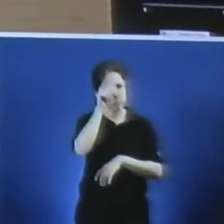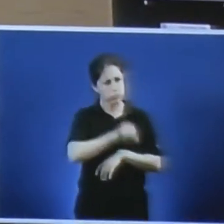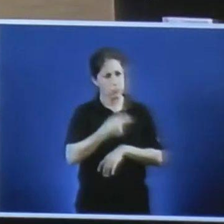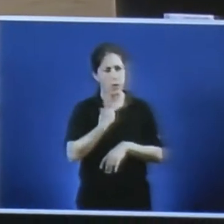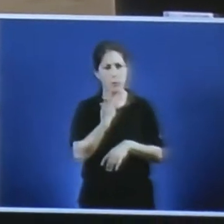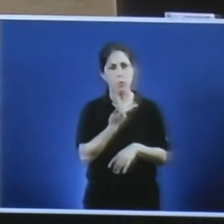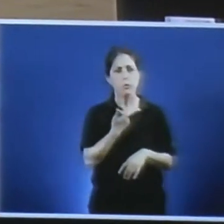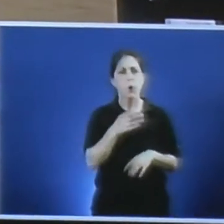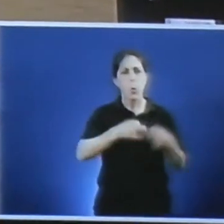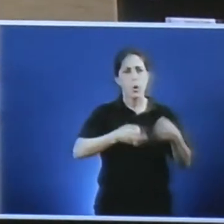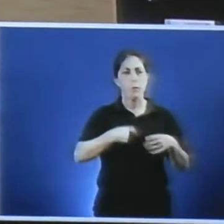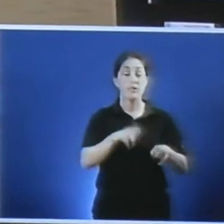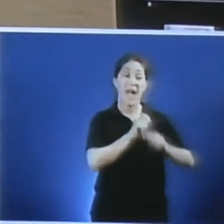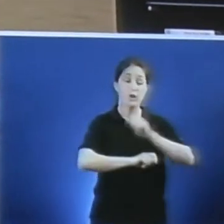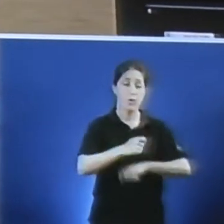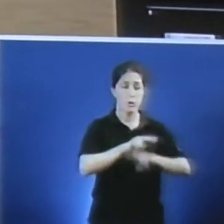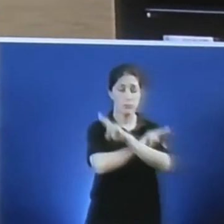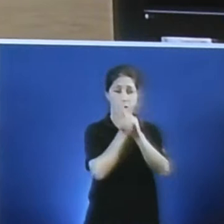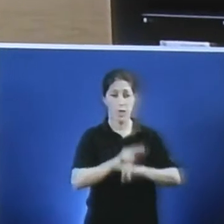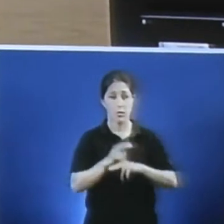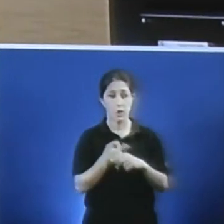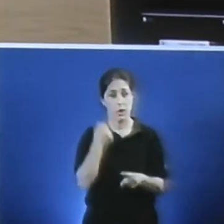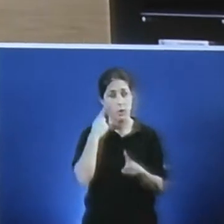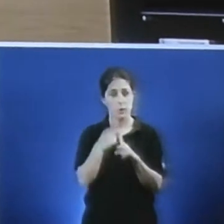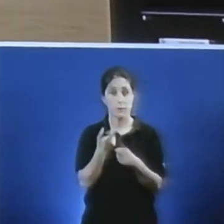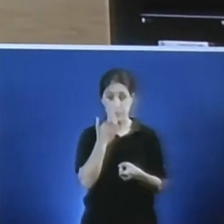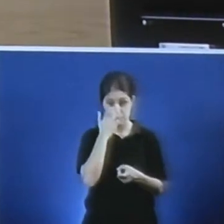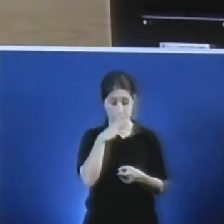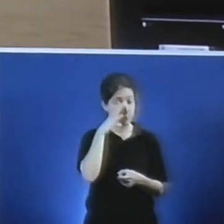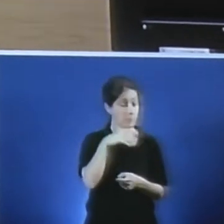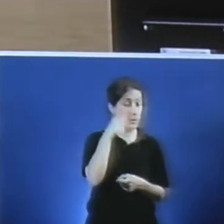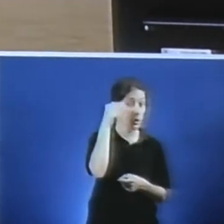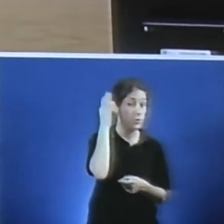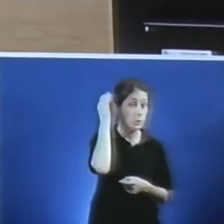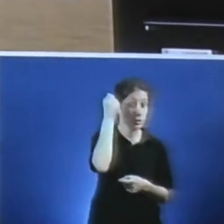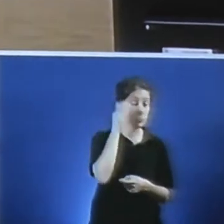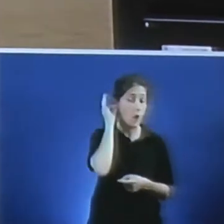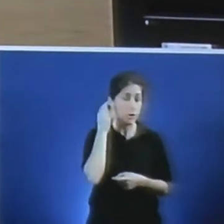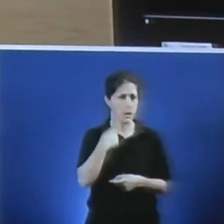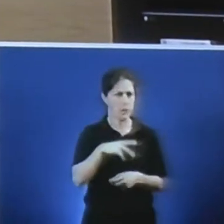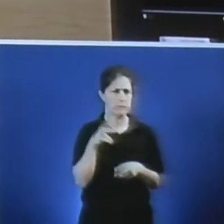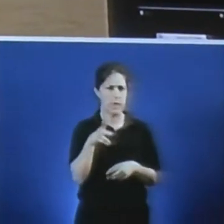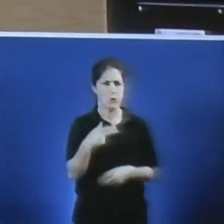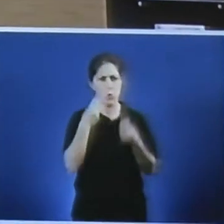la asociación internacional para carpas observadores observadores de derechos humanos